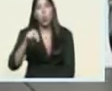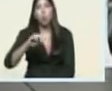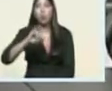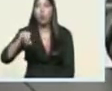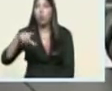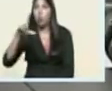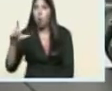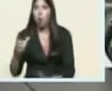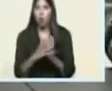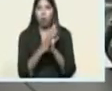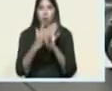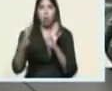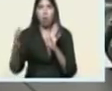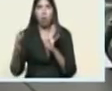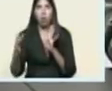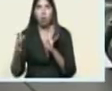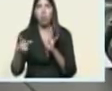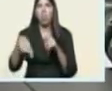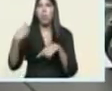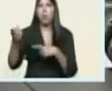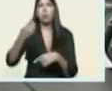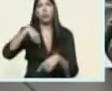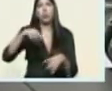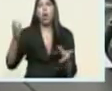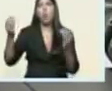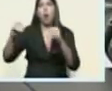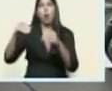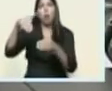Se acordó un cronograma electoral.